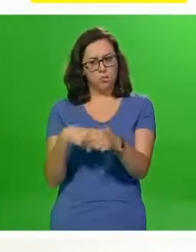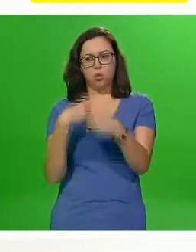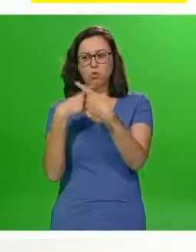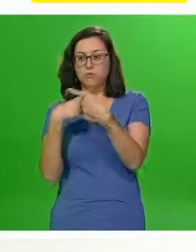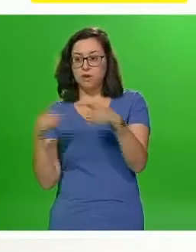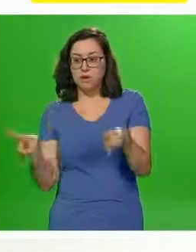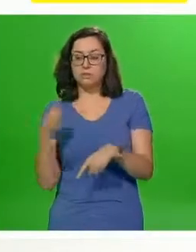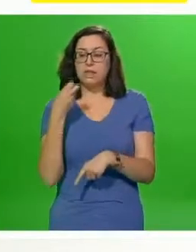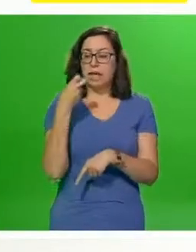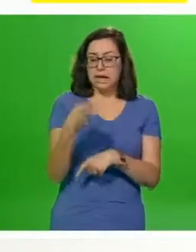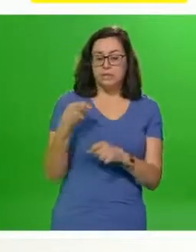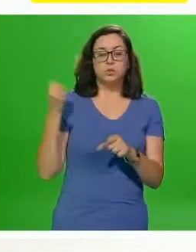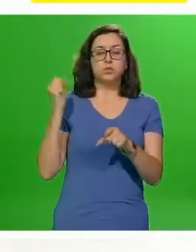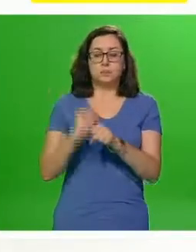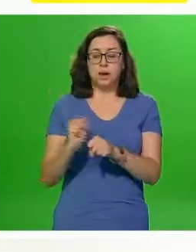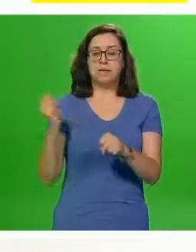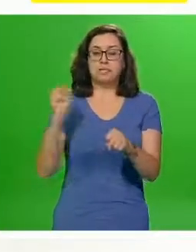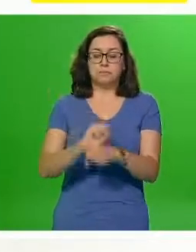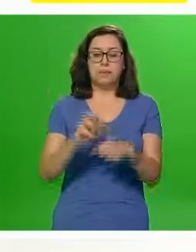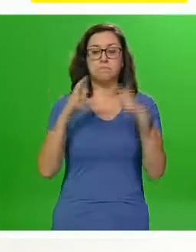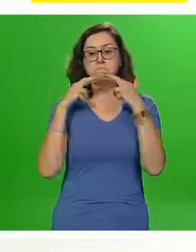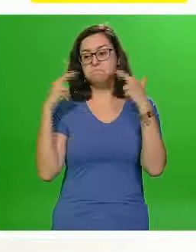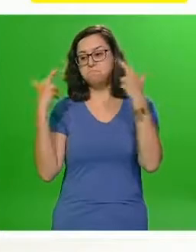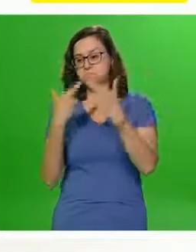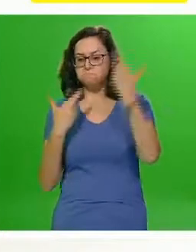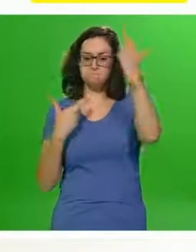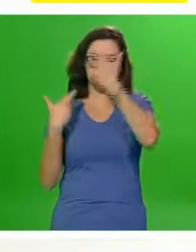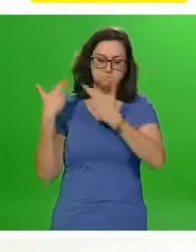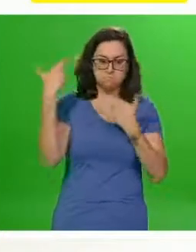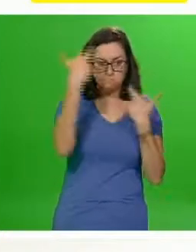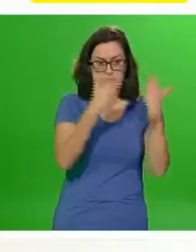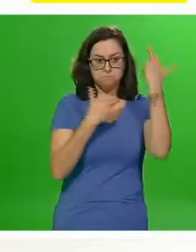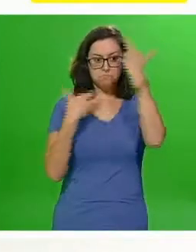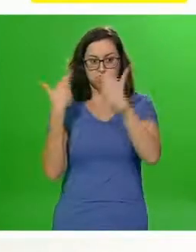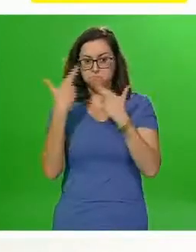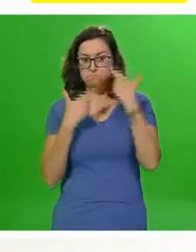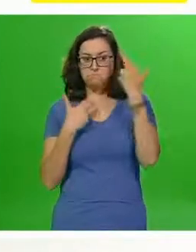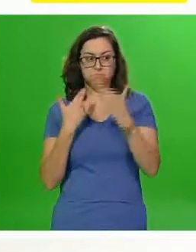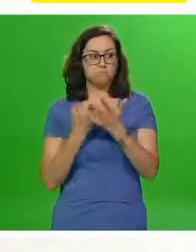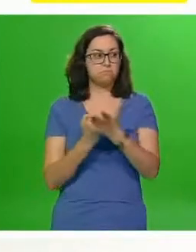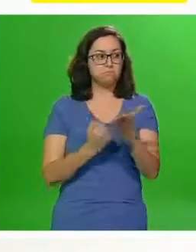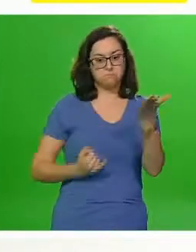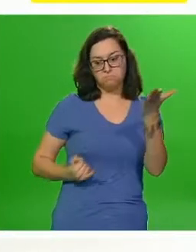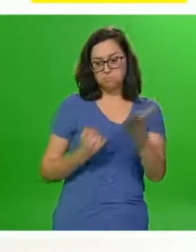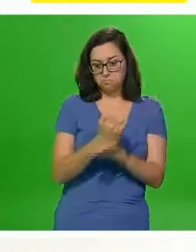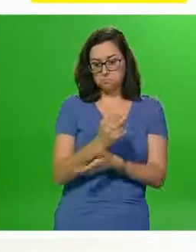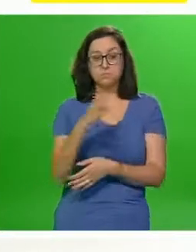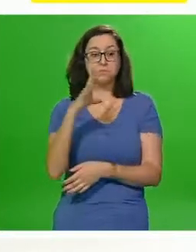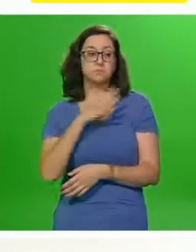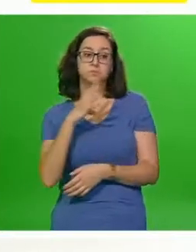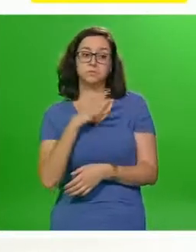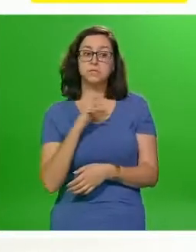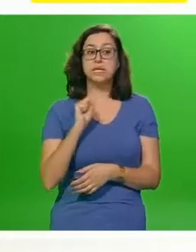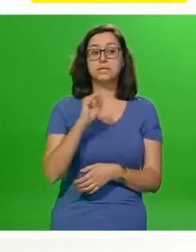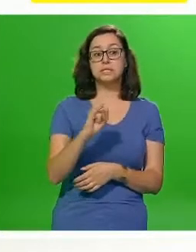este grupo se reúne, discute casos y define si están o no atribuidos. La gran mayoría de los